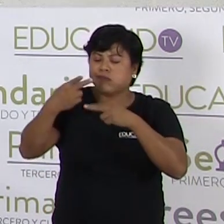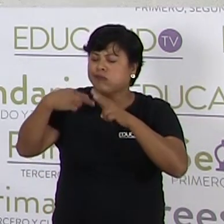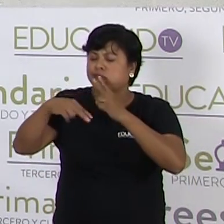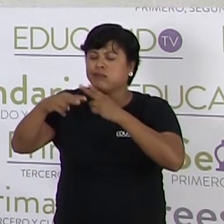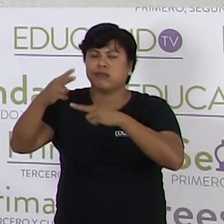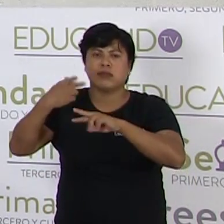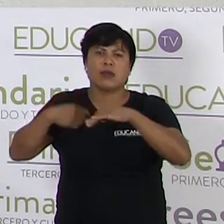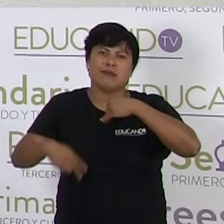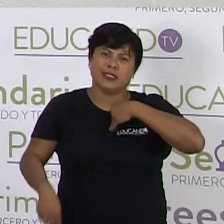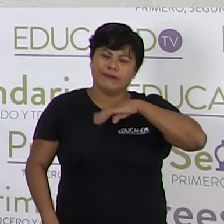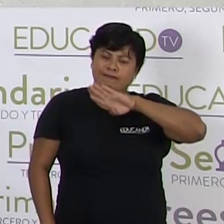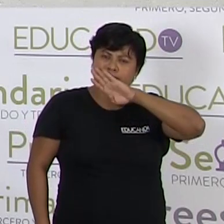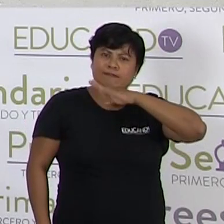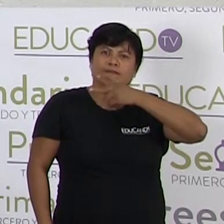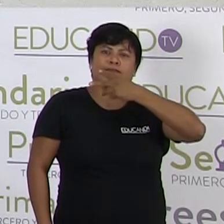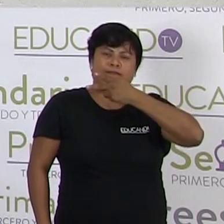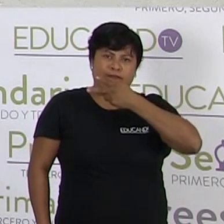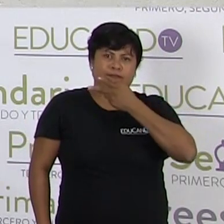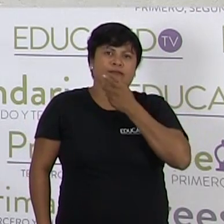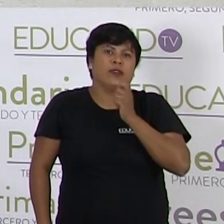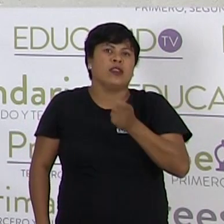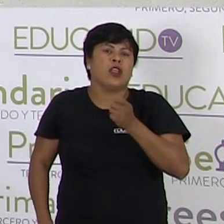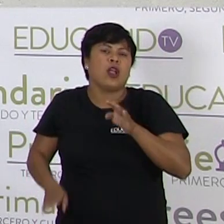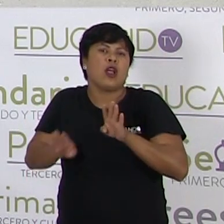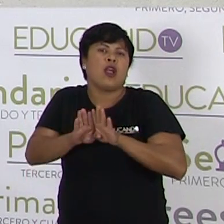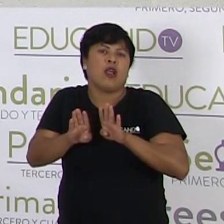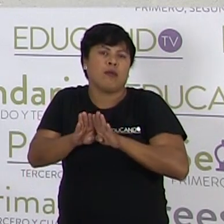se conocieron